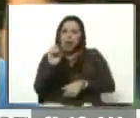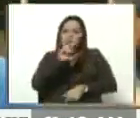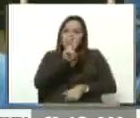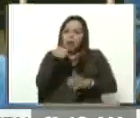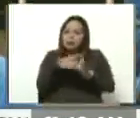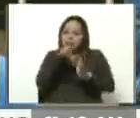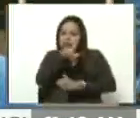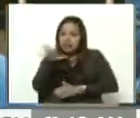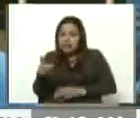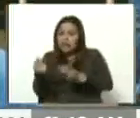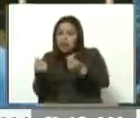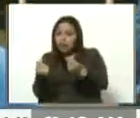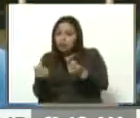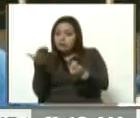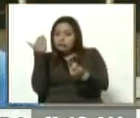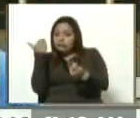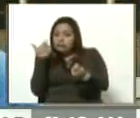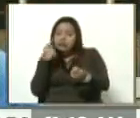economía para esos tiempos,